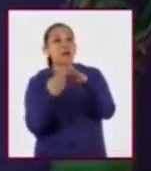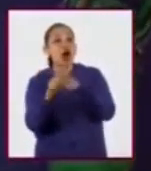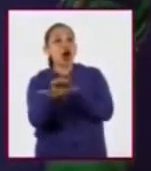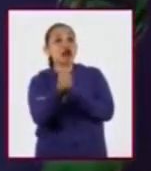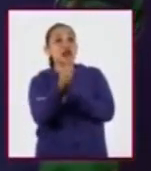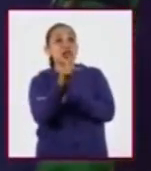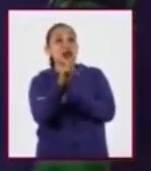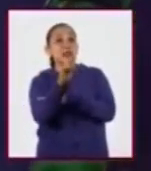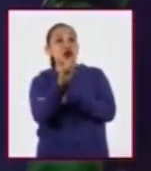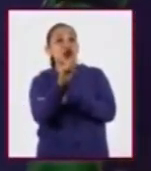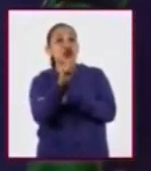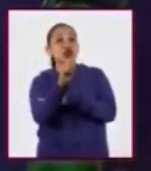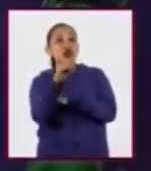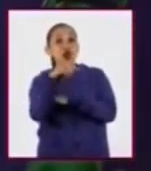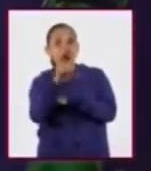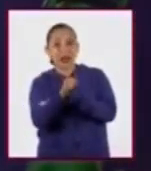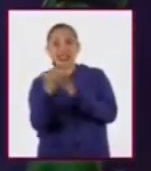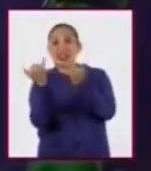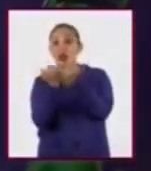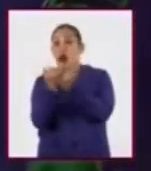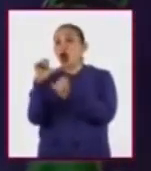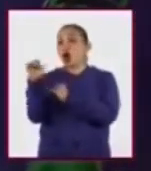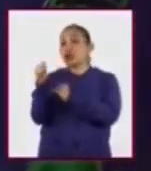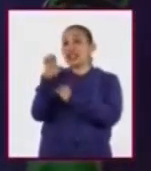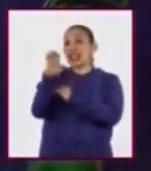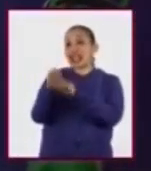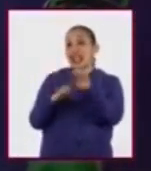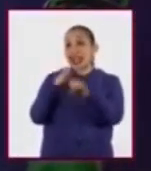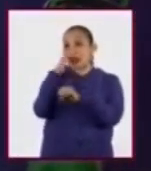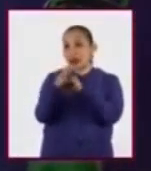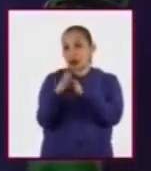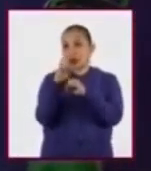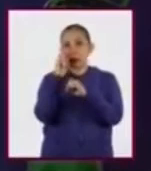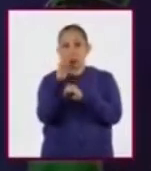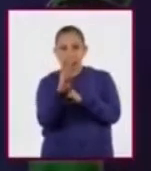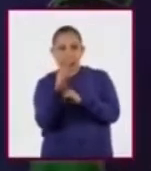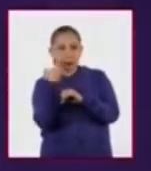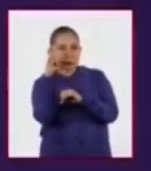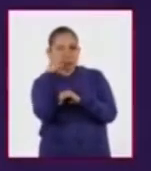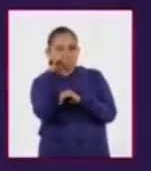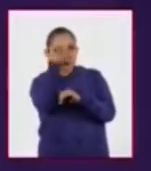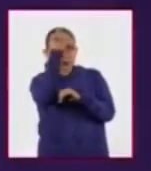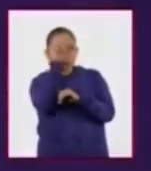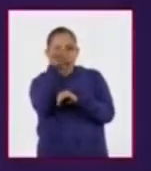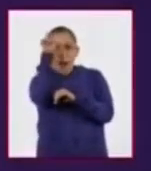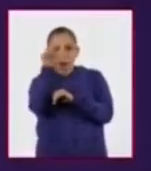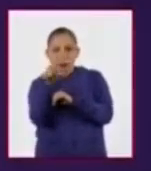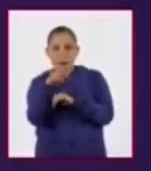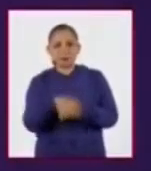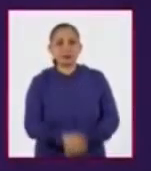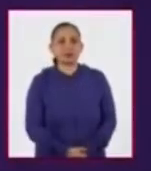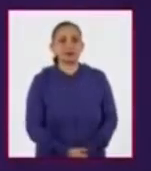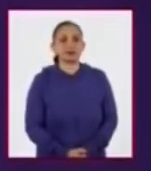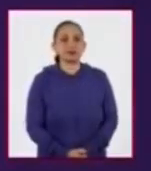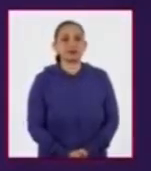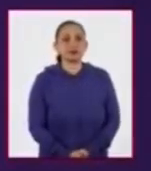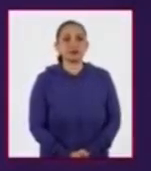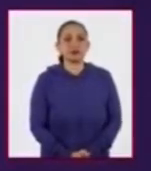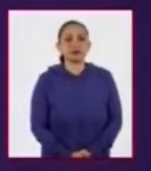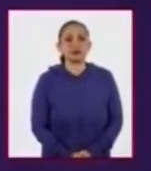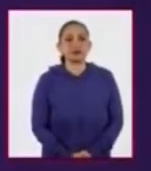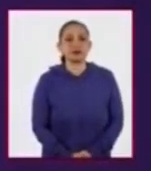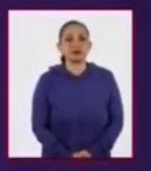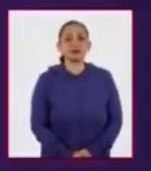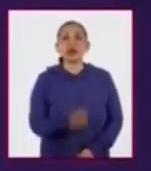11 protones, al igual que 11 electrones, como lo podemos ver en la tabla en pantalla.